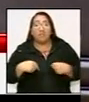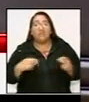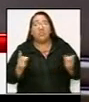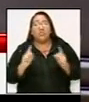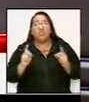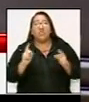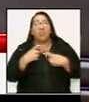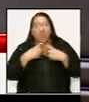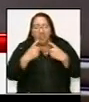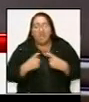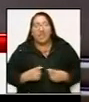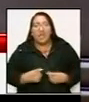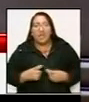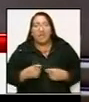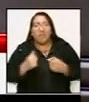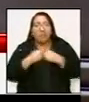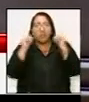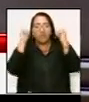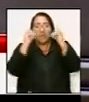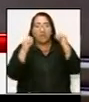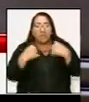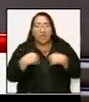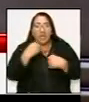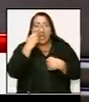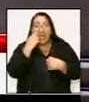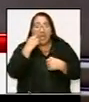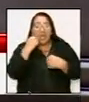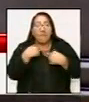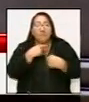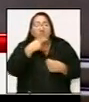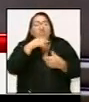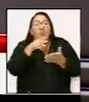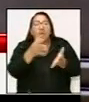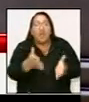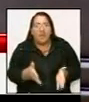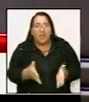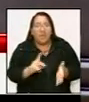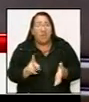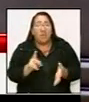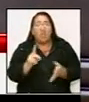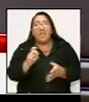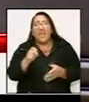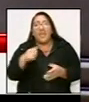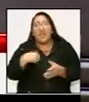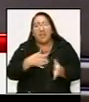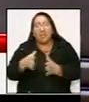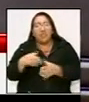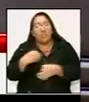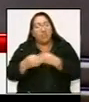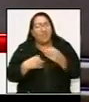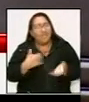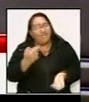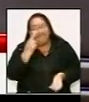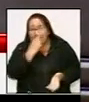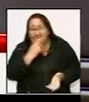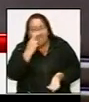su dignidad, por su identidad, por ser mujer. Presidente, no dejaré de expresar mi